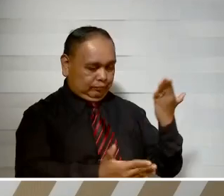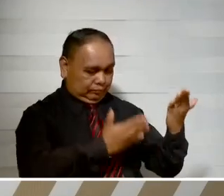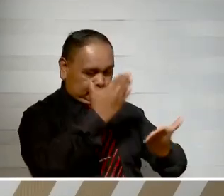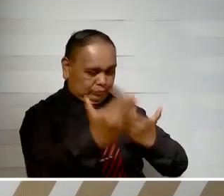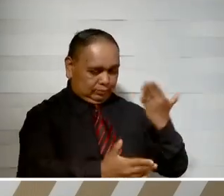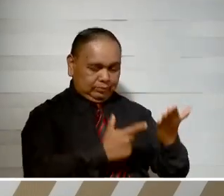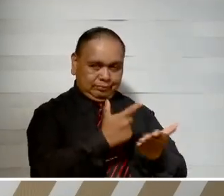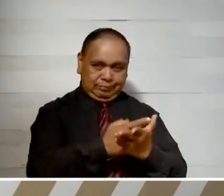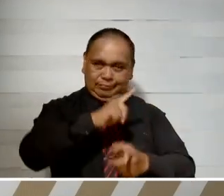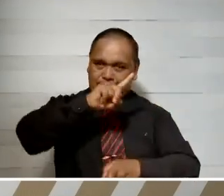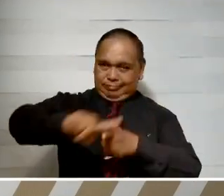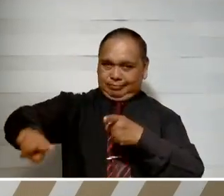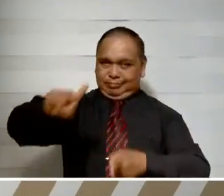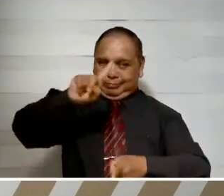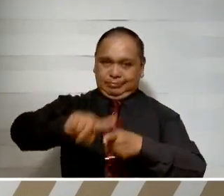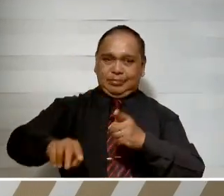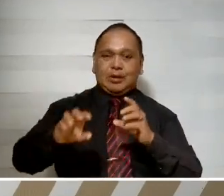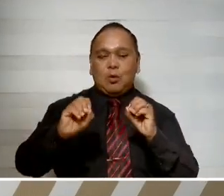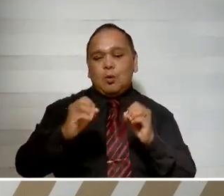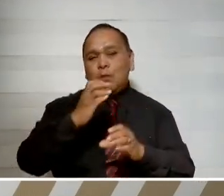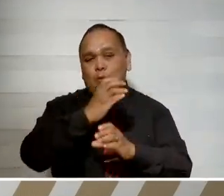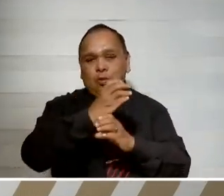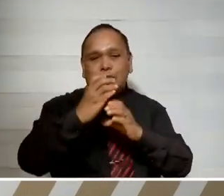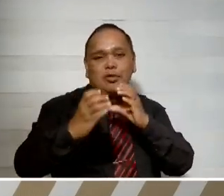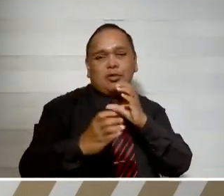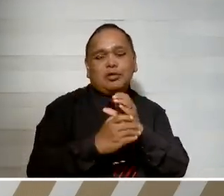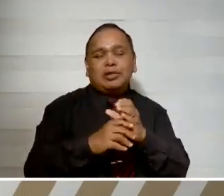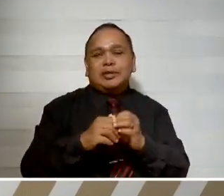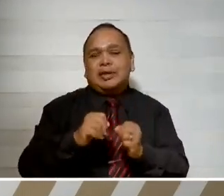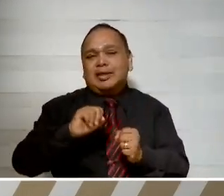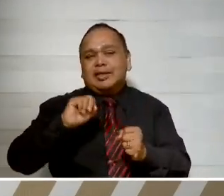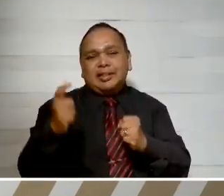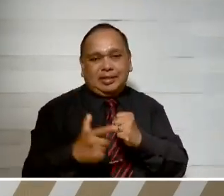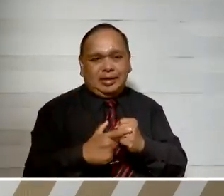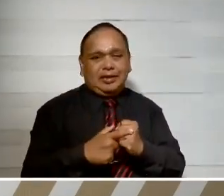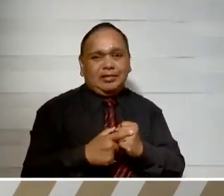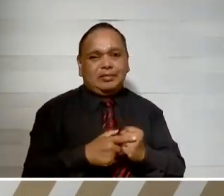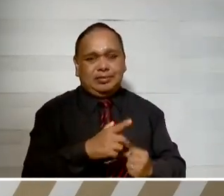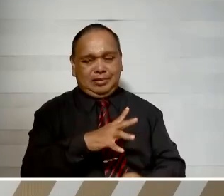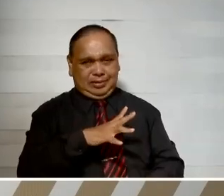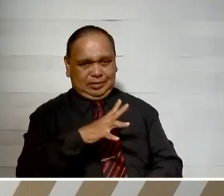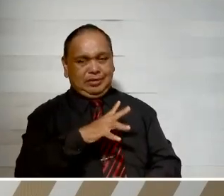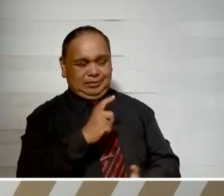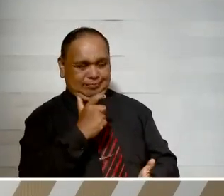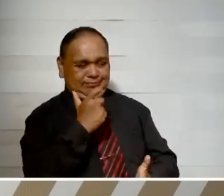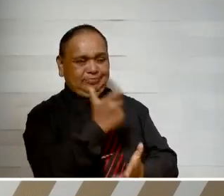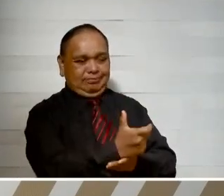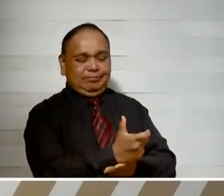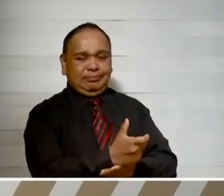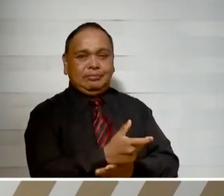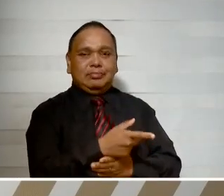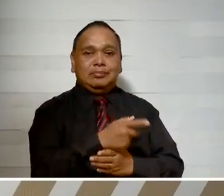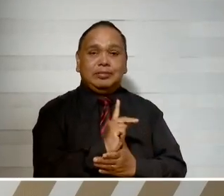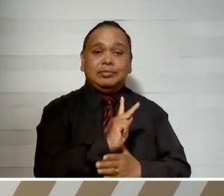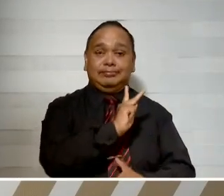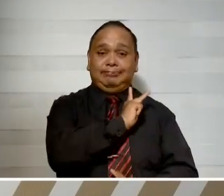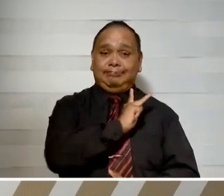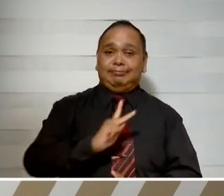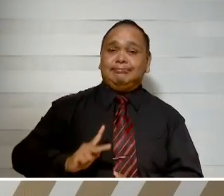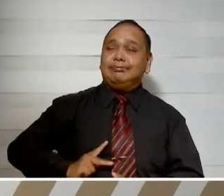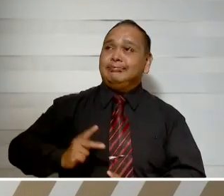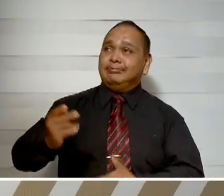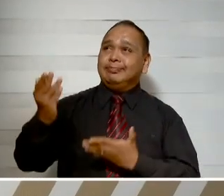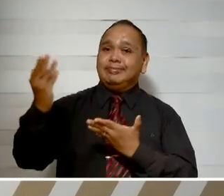y algunas cosas que se tuvieron que arreglar allá, pero gracias al presidente que le pidió al secretario,